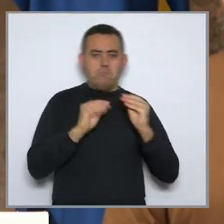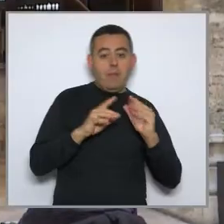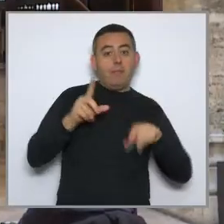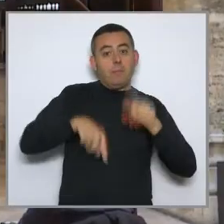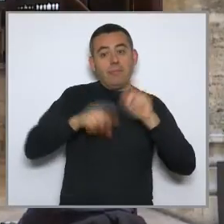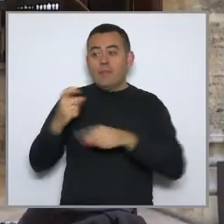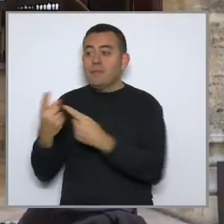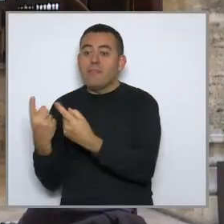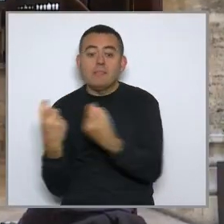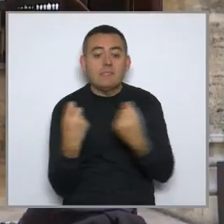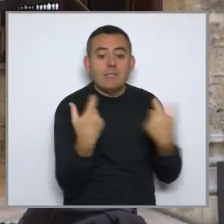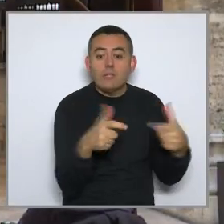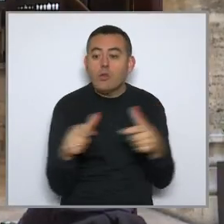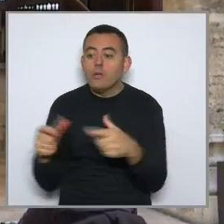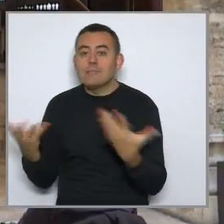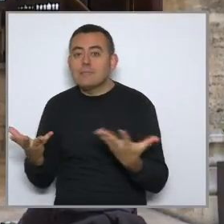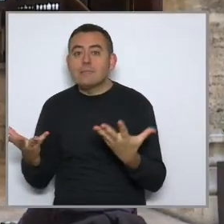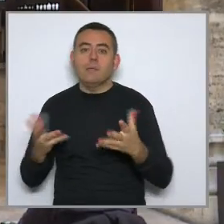gracias.